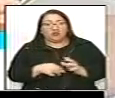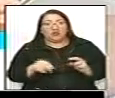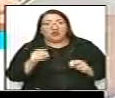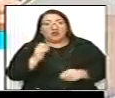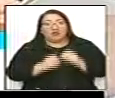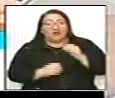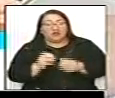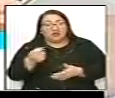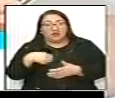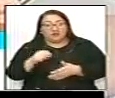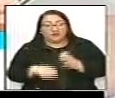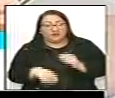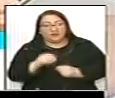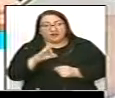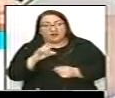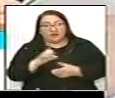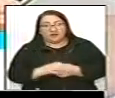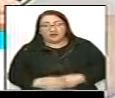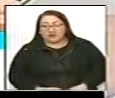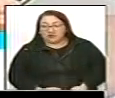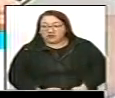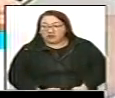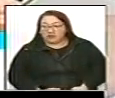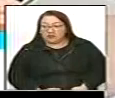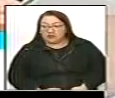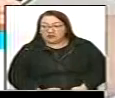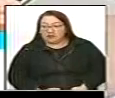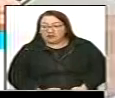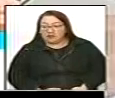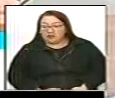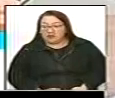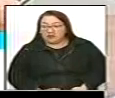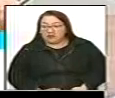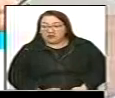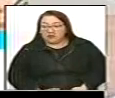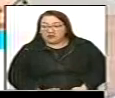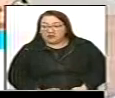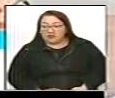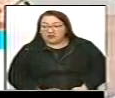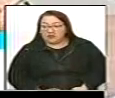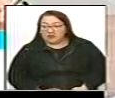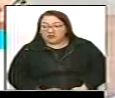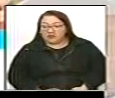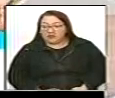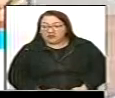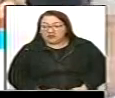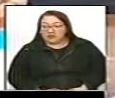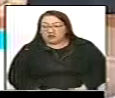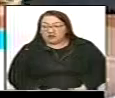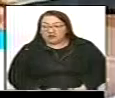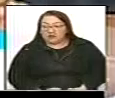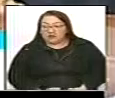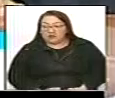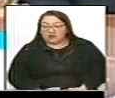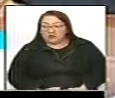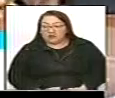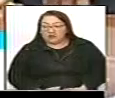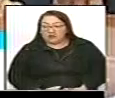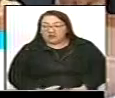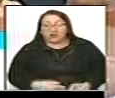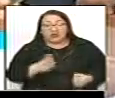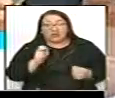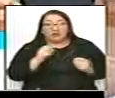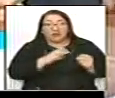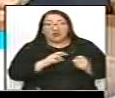Vivienda ha recibido las fichas, las ha evaluado y de una manera programada ha iniciado los